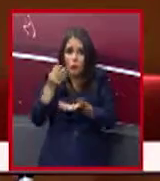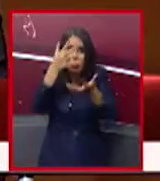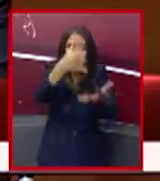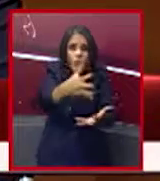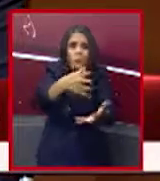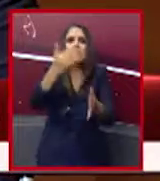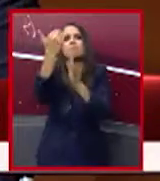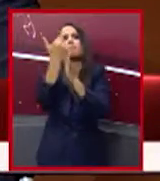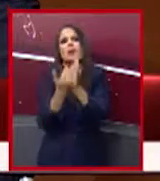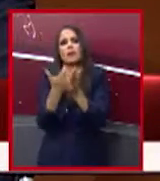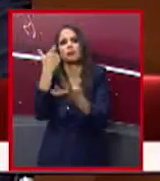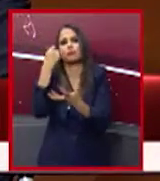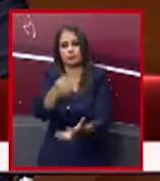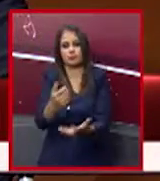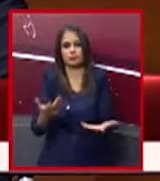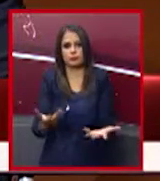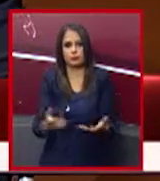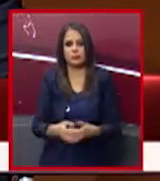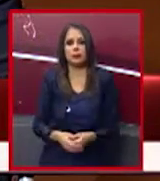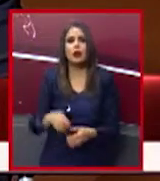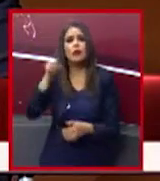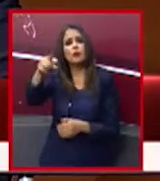qué criterios se hicieron